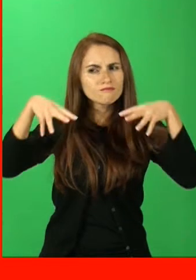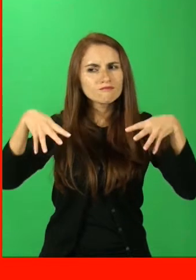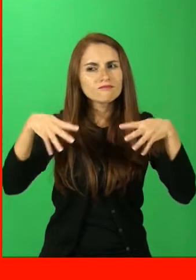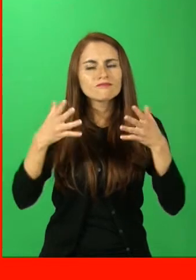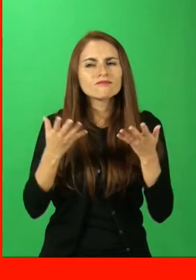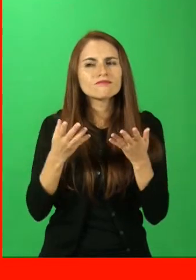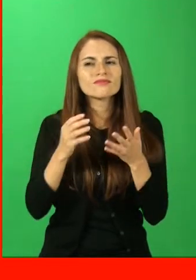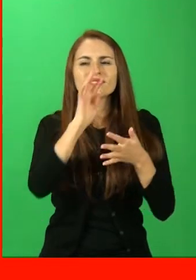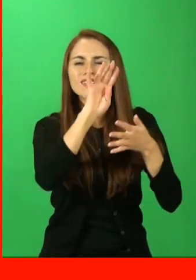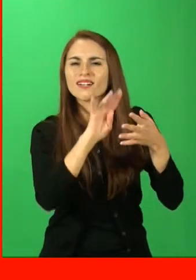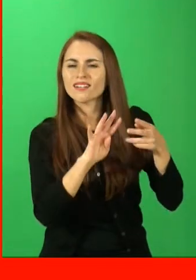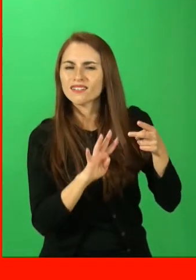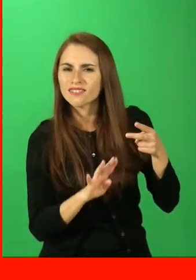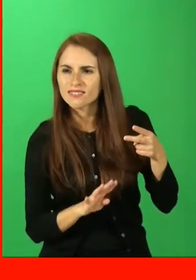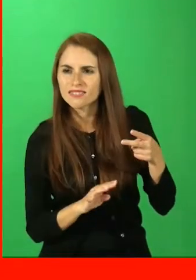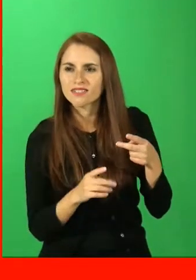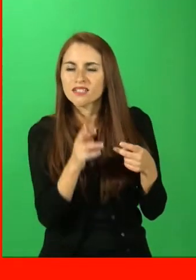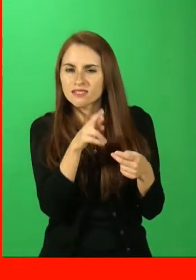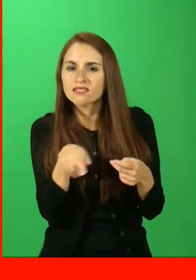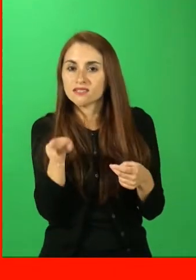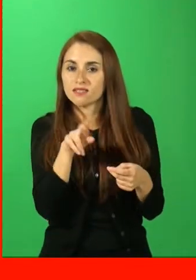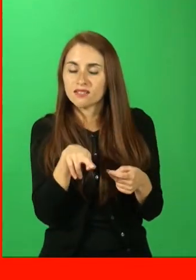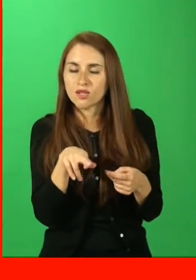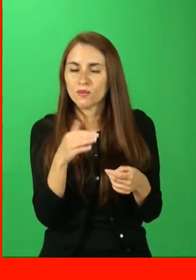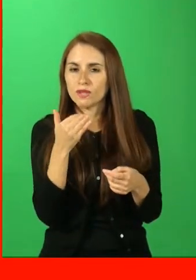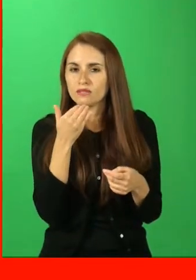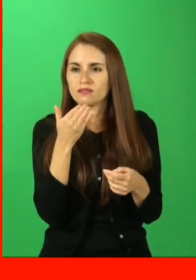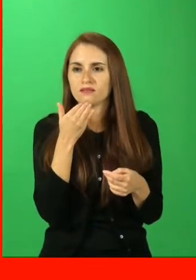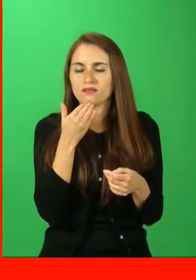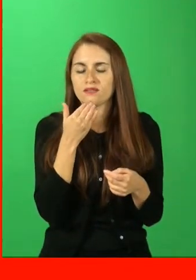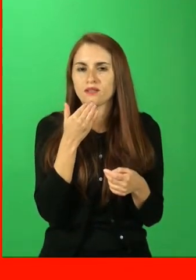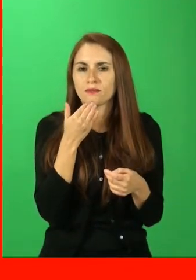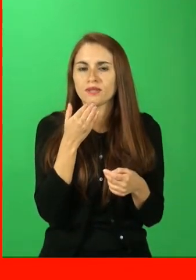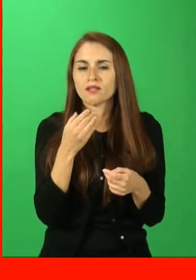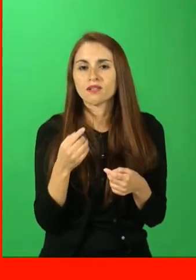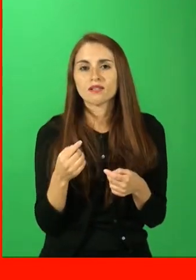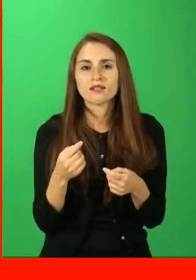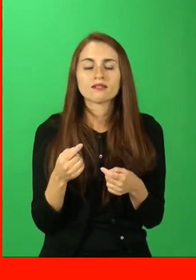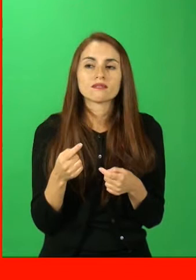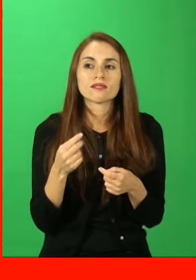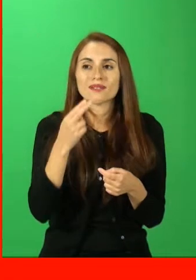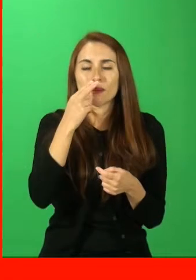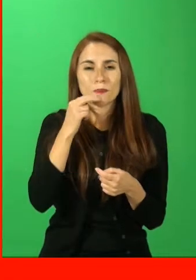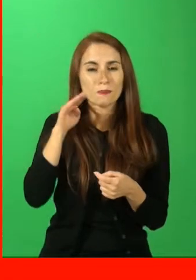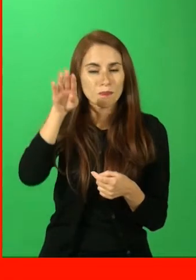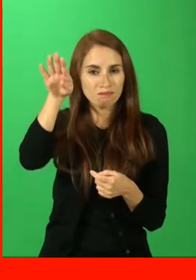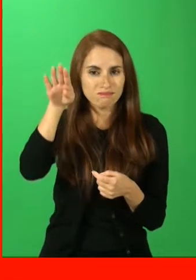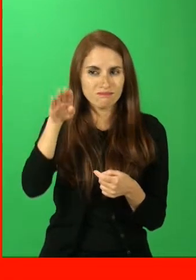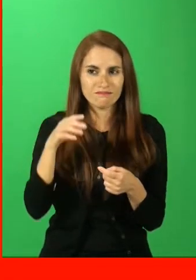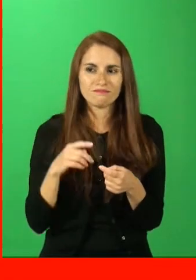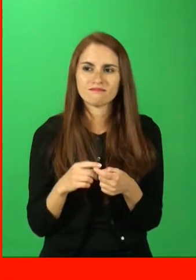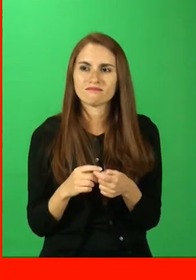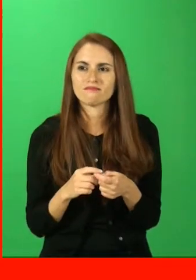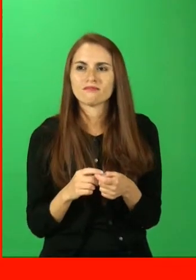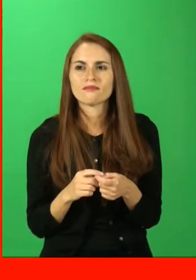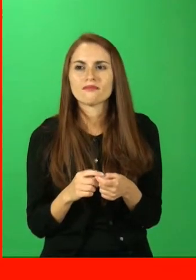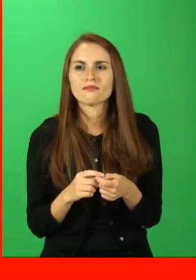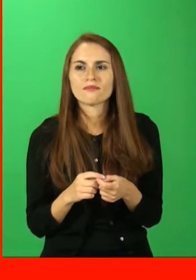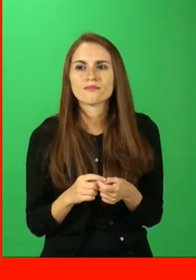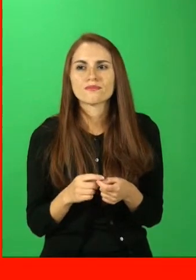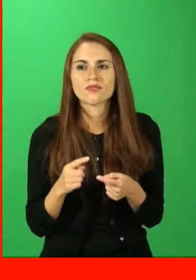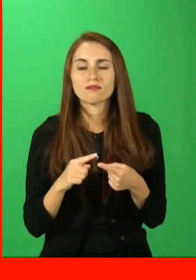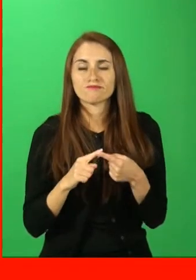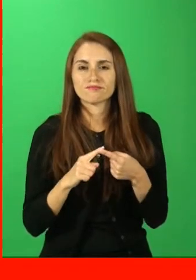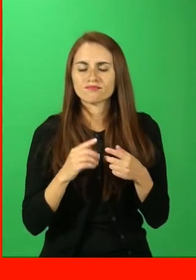dar las características que se van a repetir también en lo que es el nazismo alemán. Tenemos